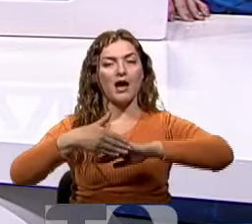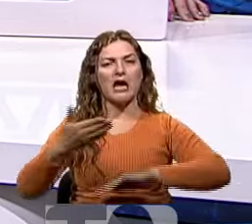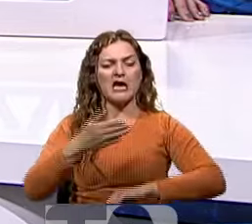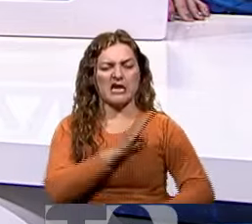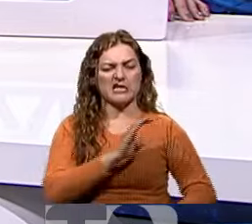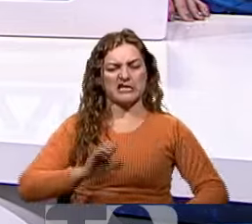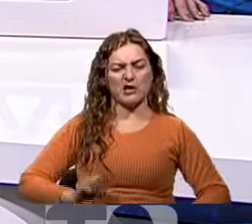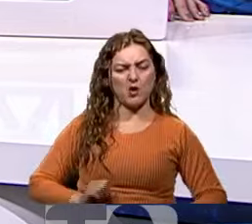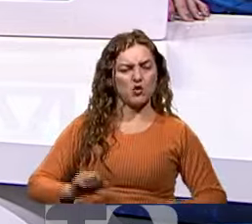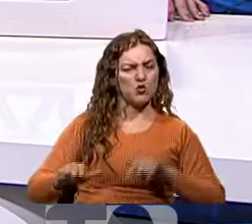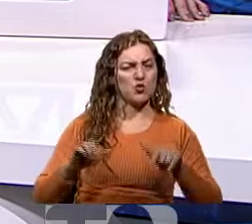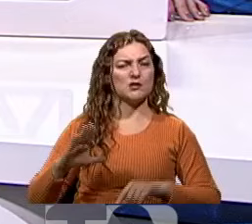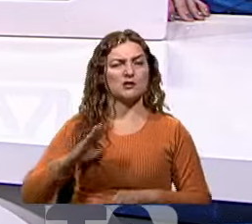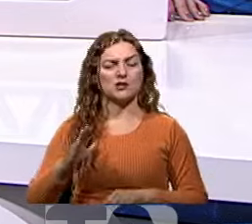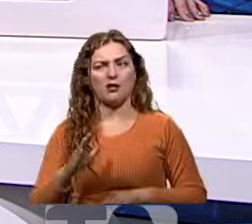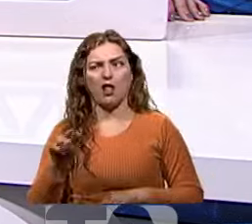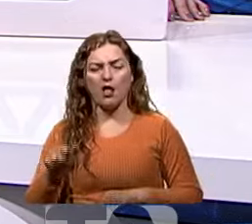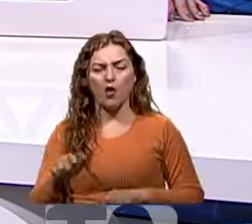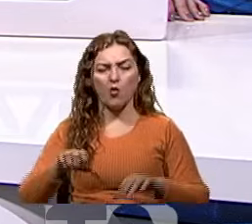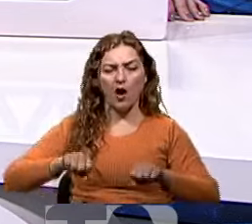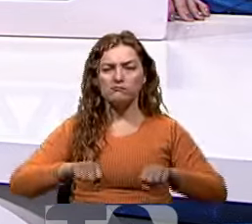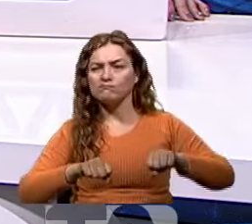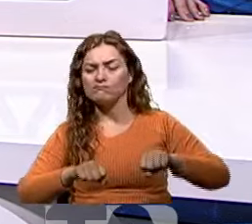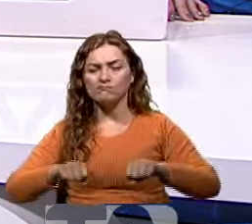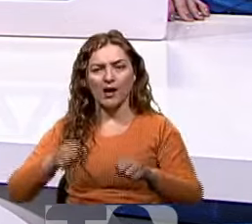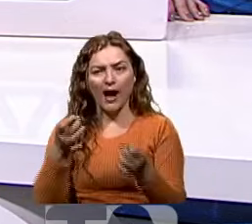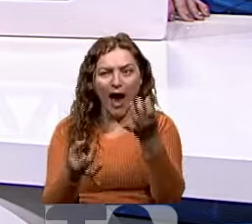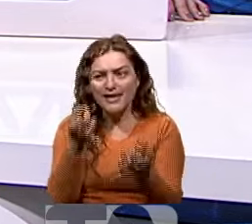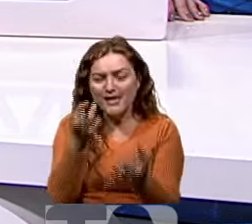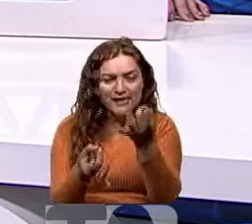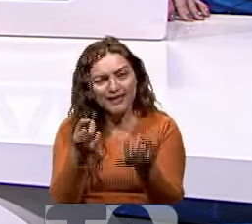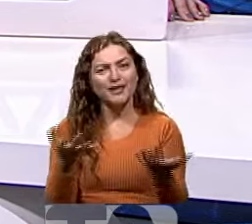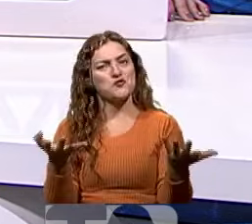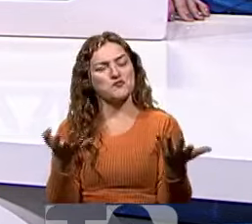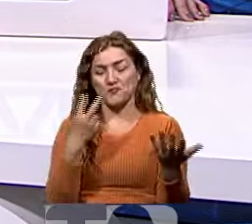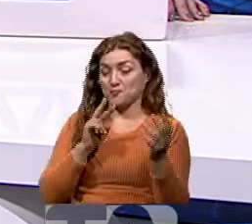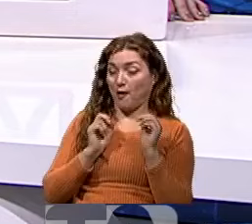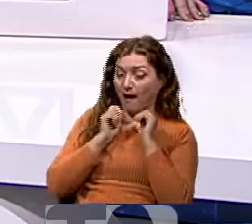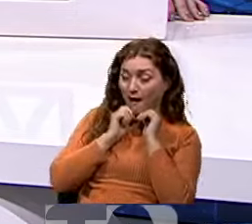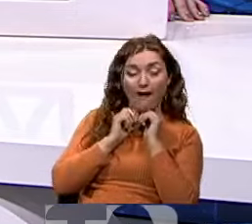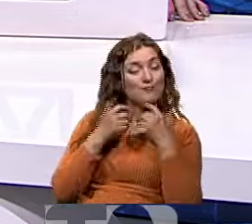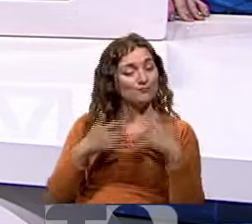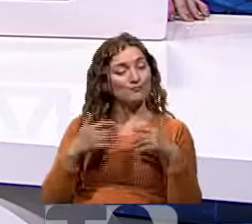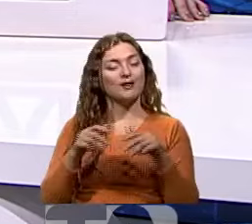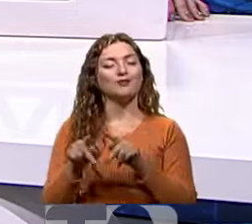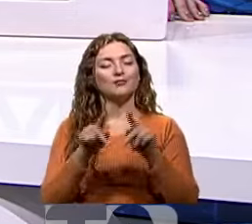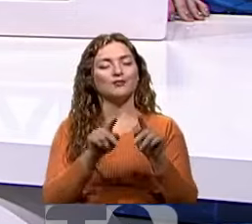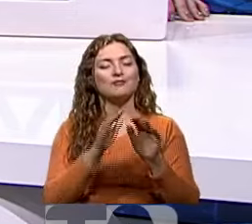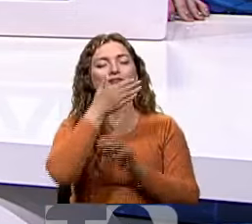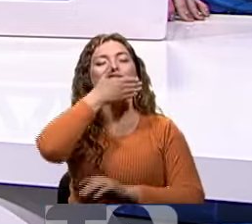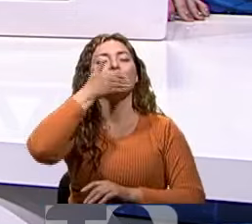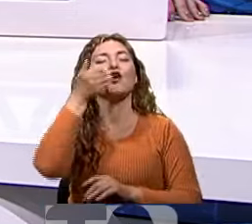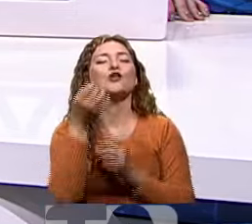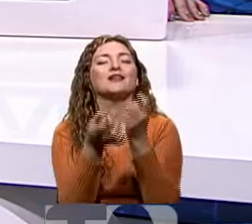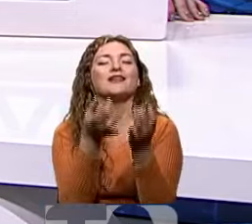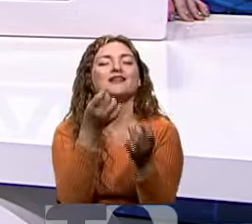se encuentra señor Canguil, un carrito que está, miren, causando sensación en la capital. Así es, porque preparan el mejor